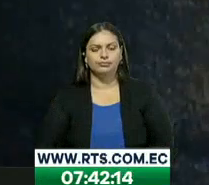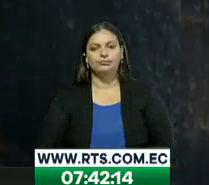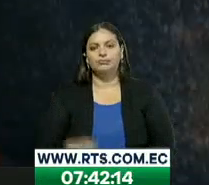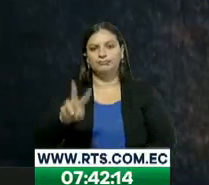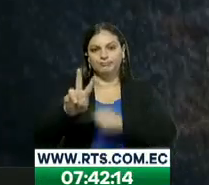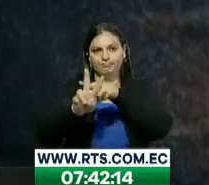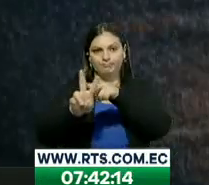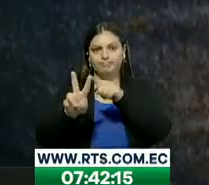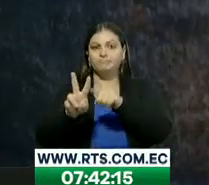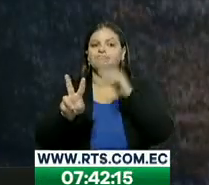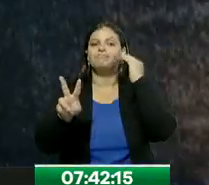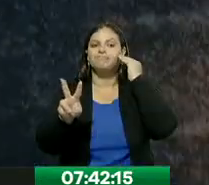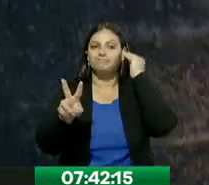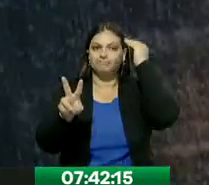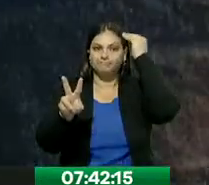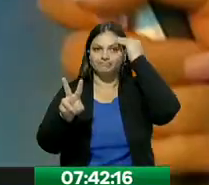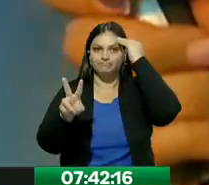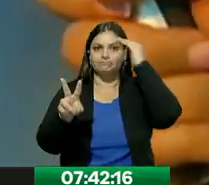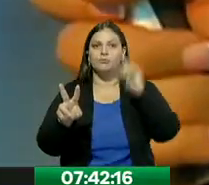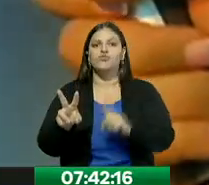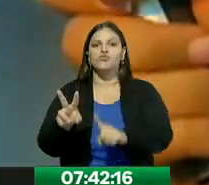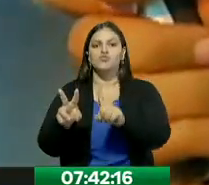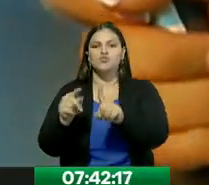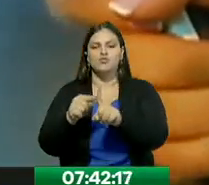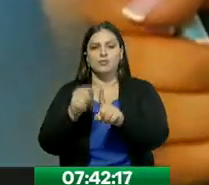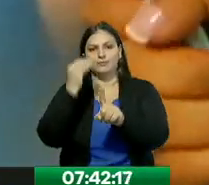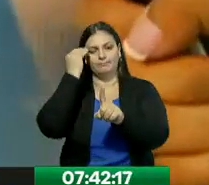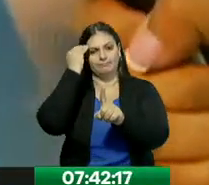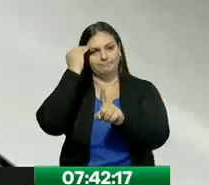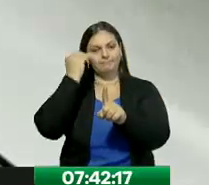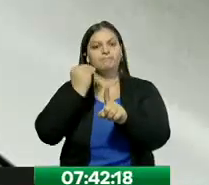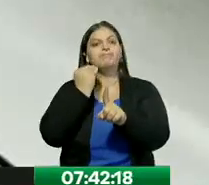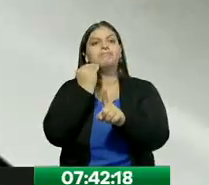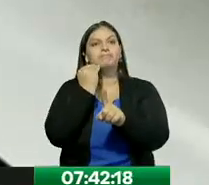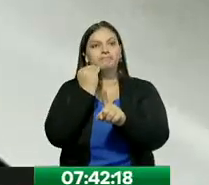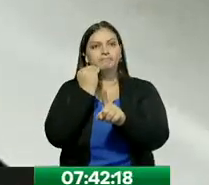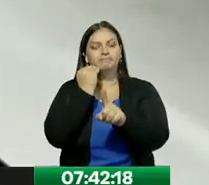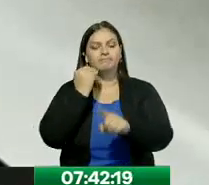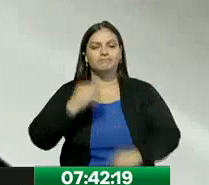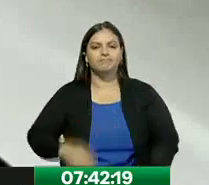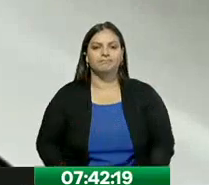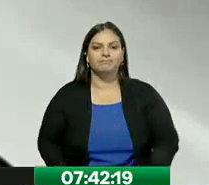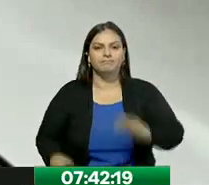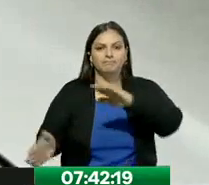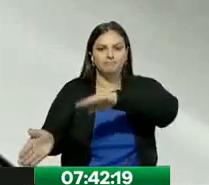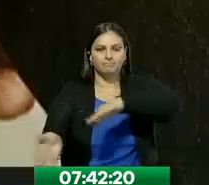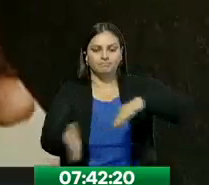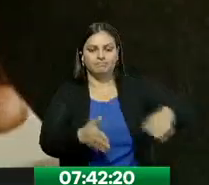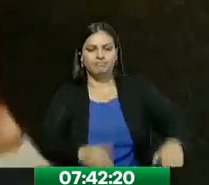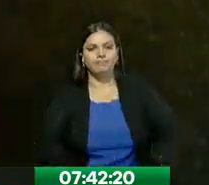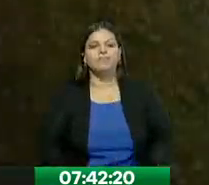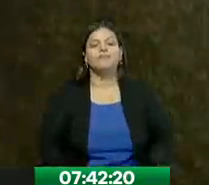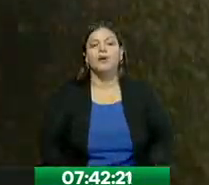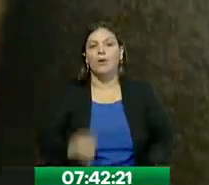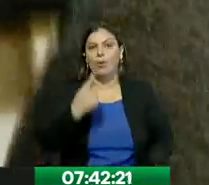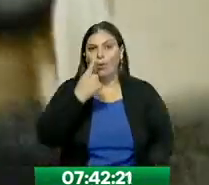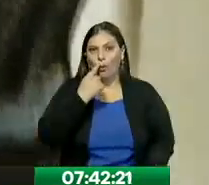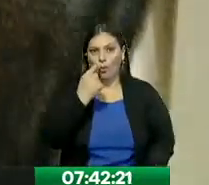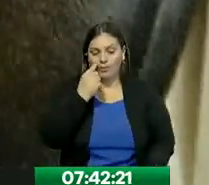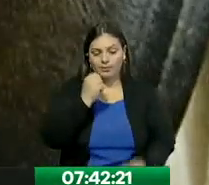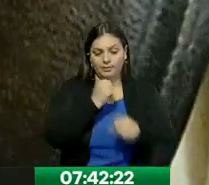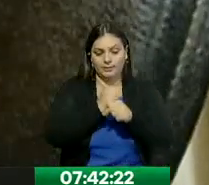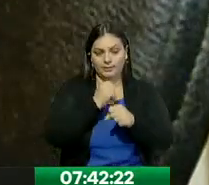el único del sábado en el mismo cantón. Otro chofer que laboraba en la madrugada fue sorprendido por dos sujetos